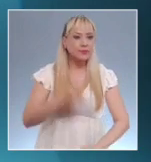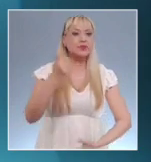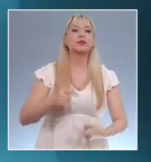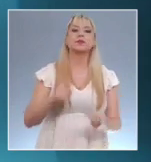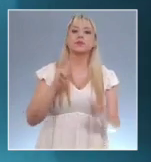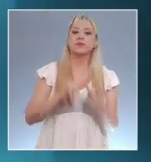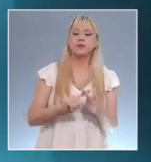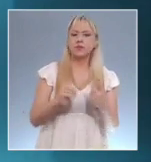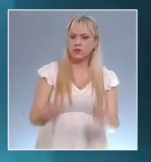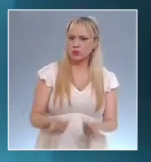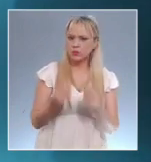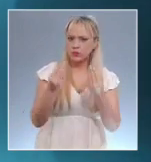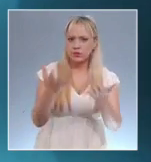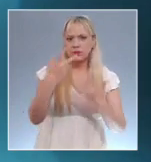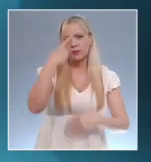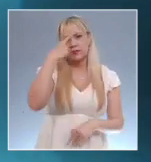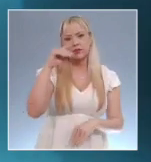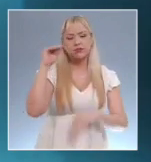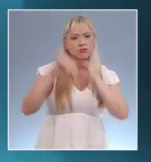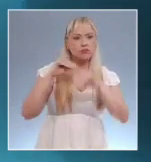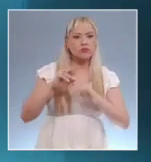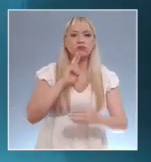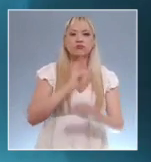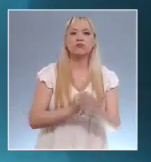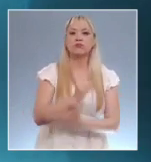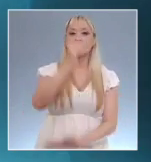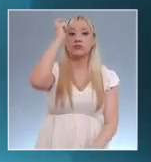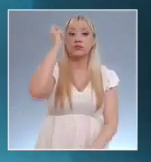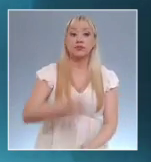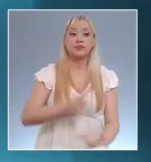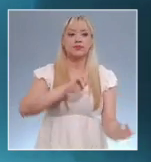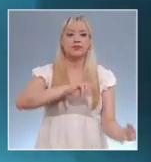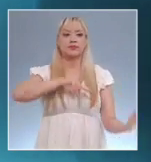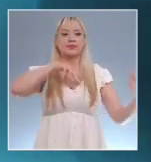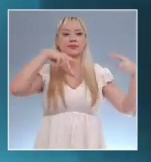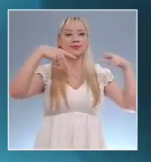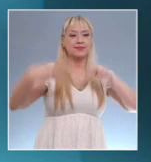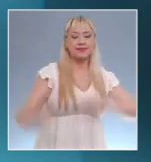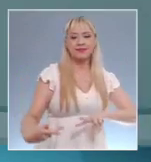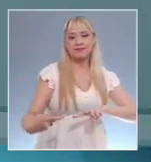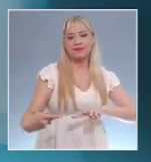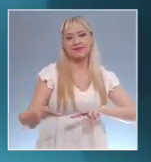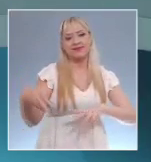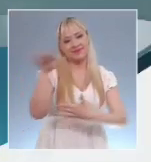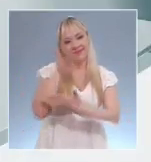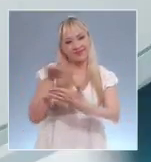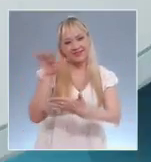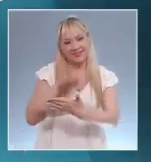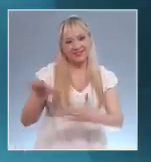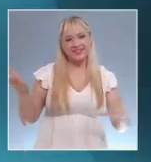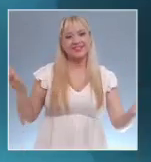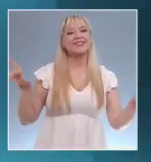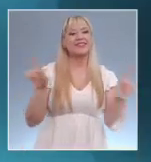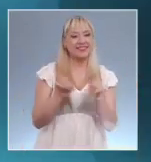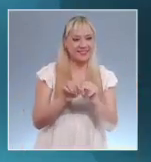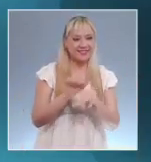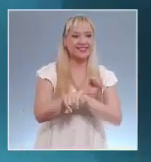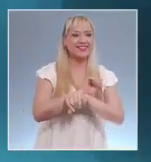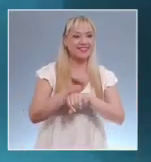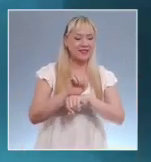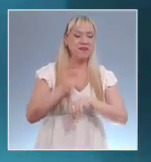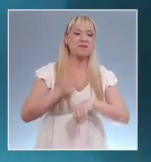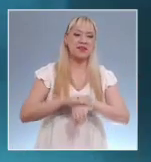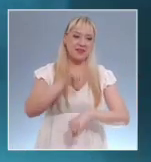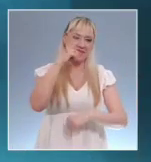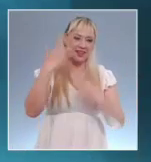la adaptación de una sentencia en formato tradicional a un texto con accesibilidad. Para el canal del